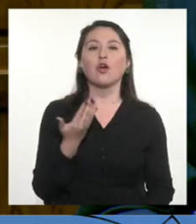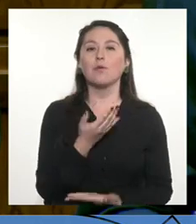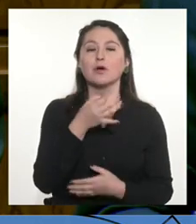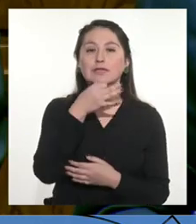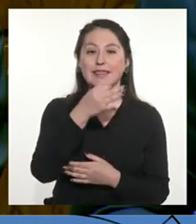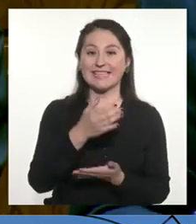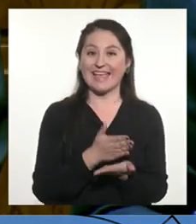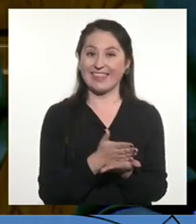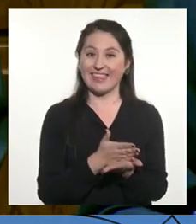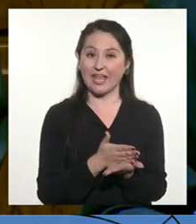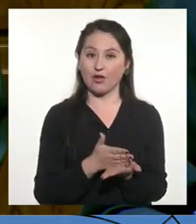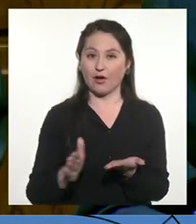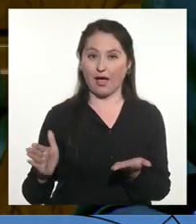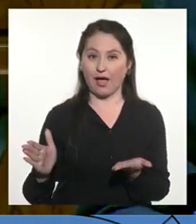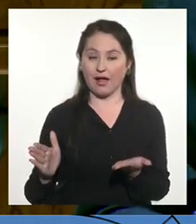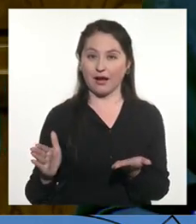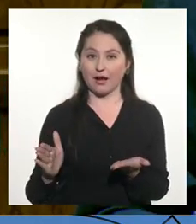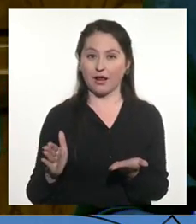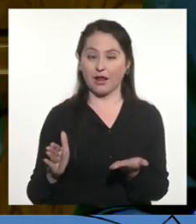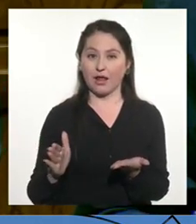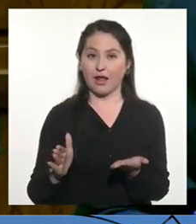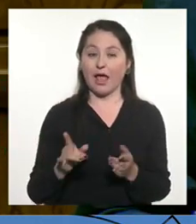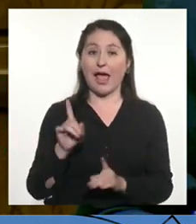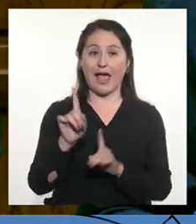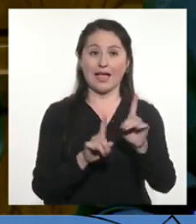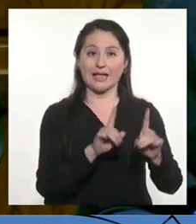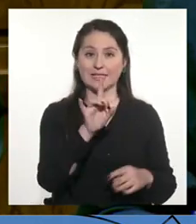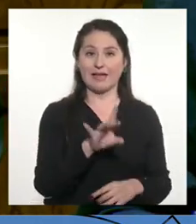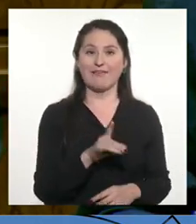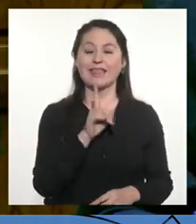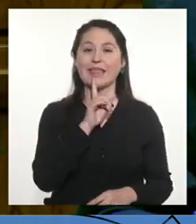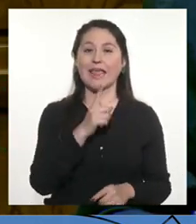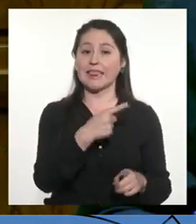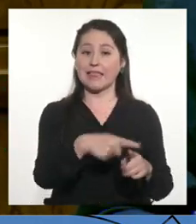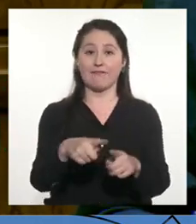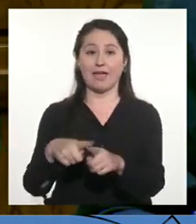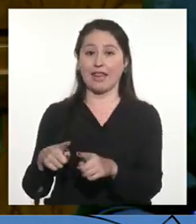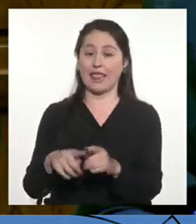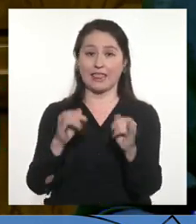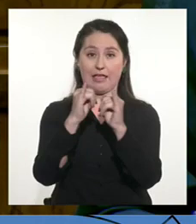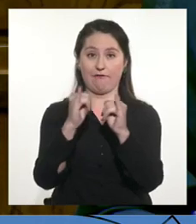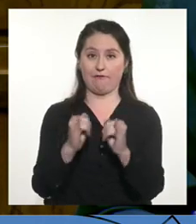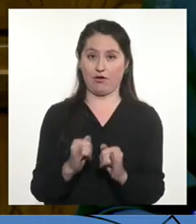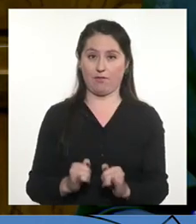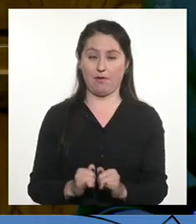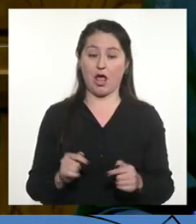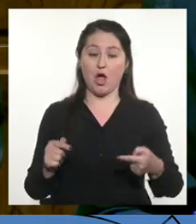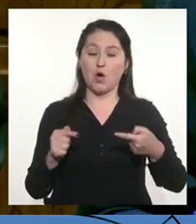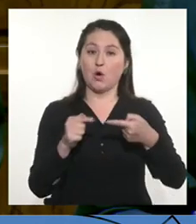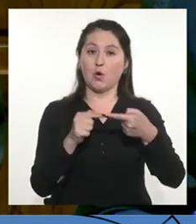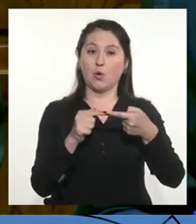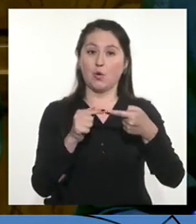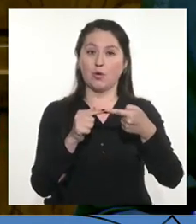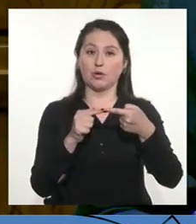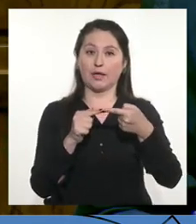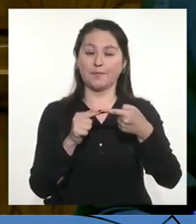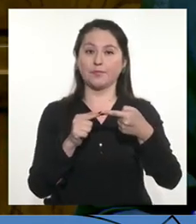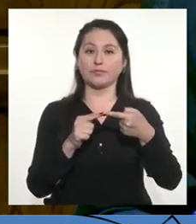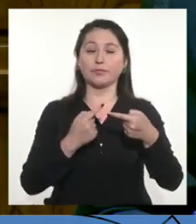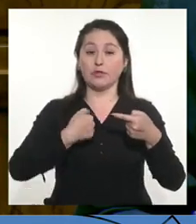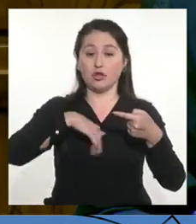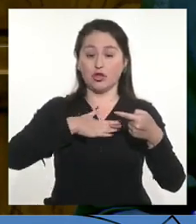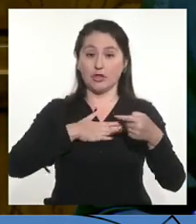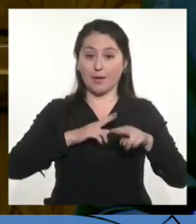estudiamos como mucho derecho tiene distinta forma una es la que estamos buscando por esta vía